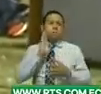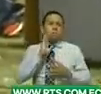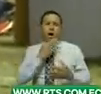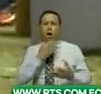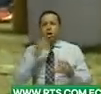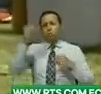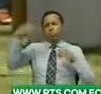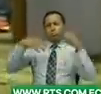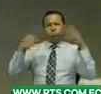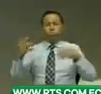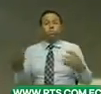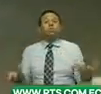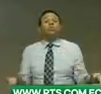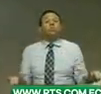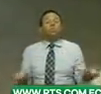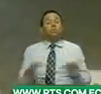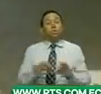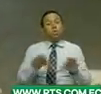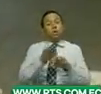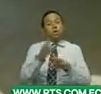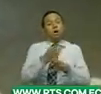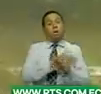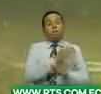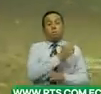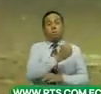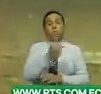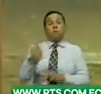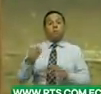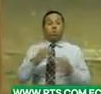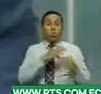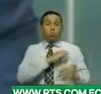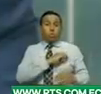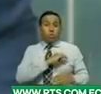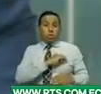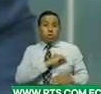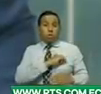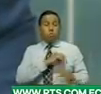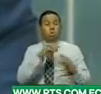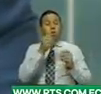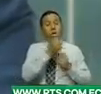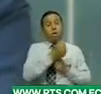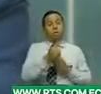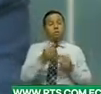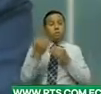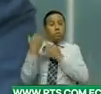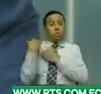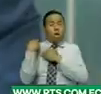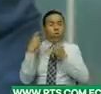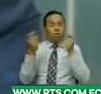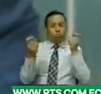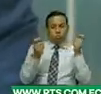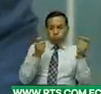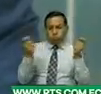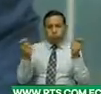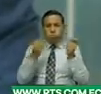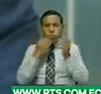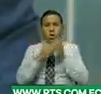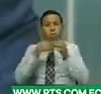discotecas deberán ser normados por los gobiernos autónomos descentralizados. En el país existen 82